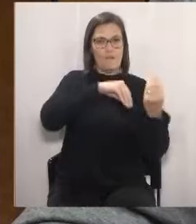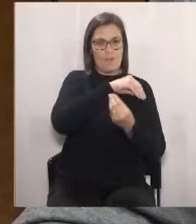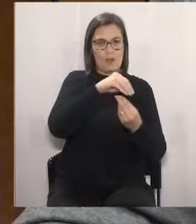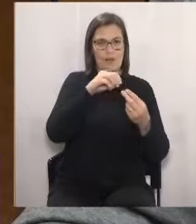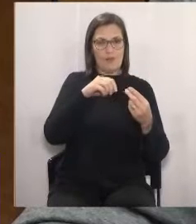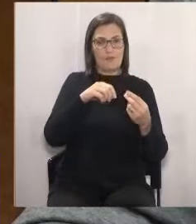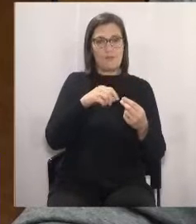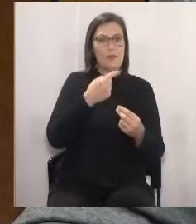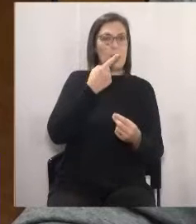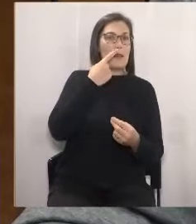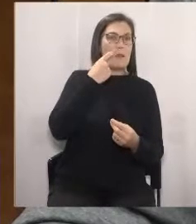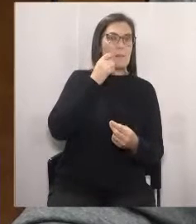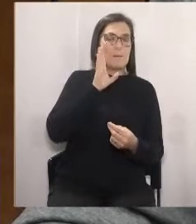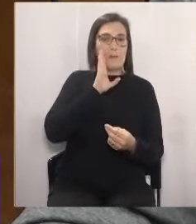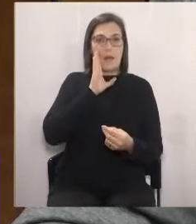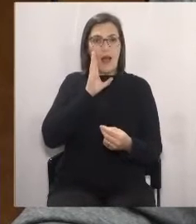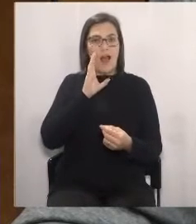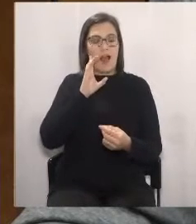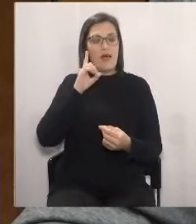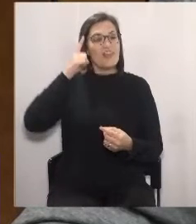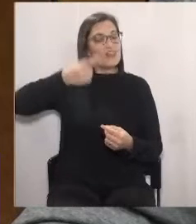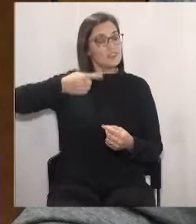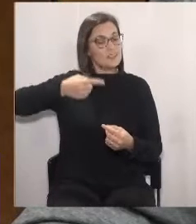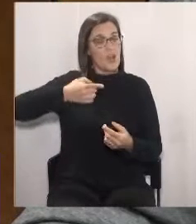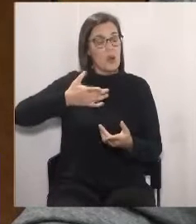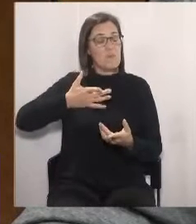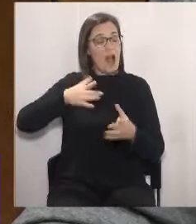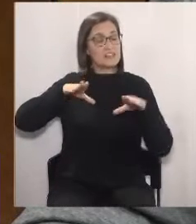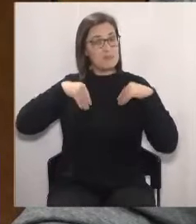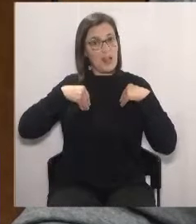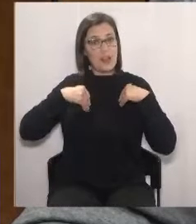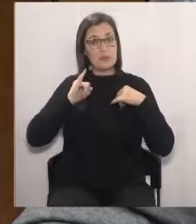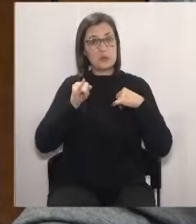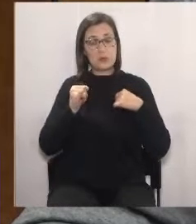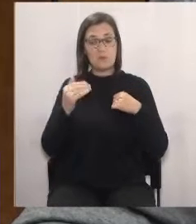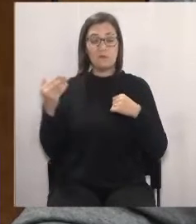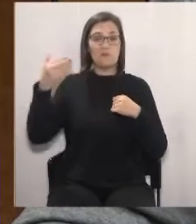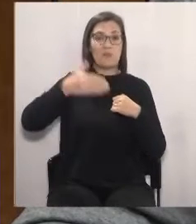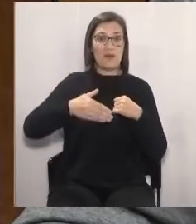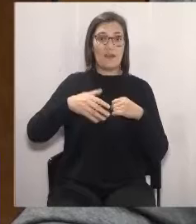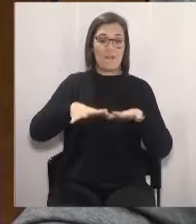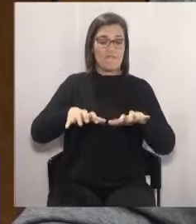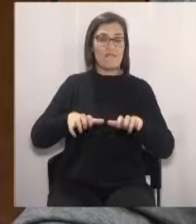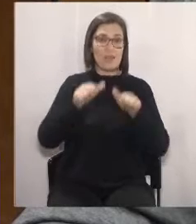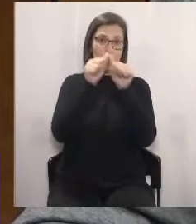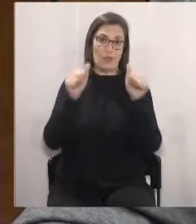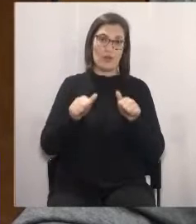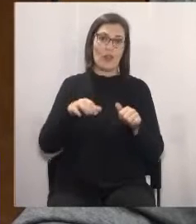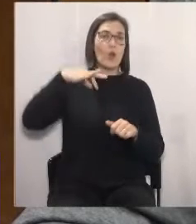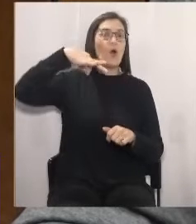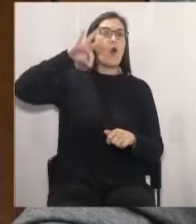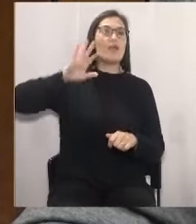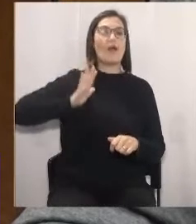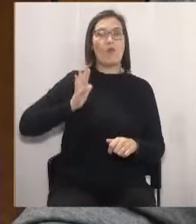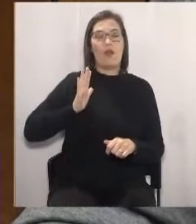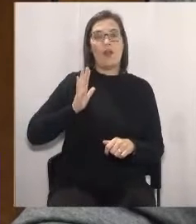dos padres, que tomaron la decisión de dejarme venir al departamento con 14 años, siendo la única nena entre los